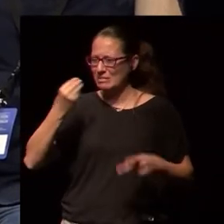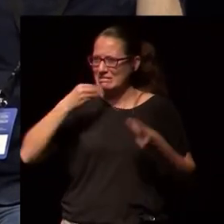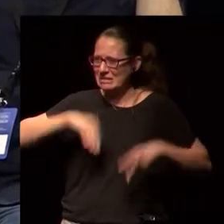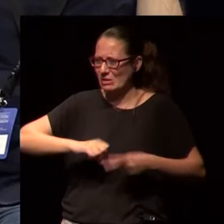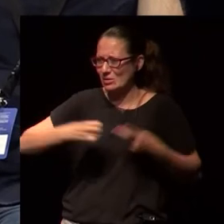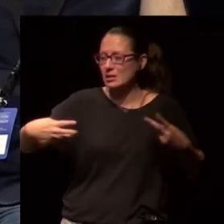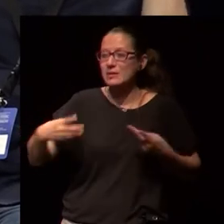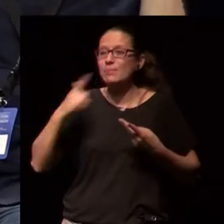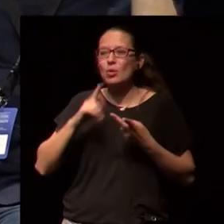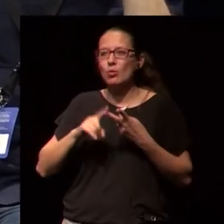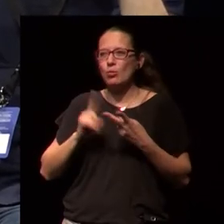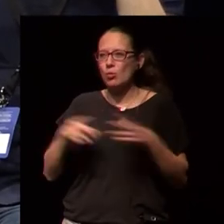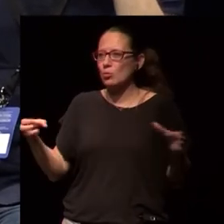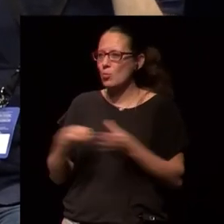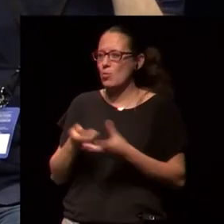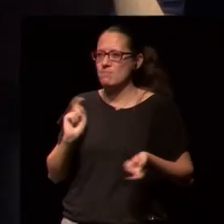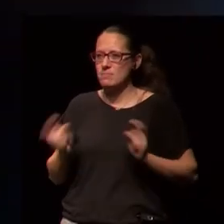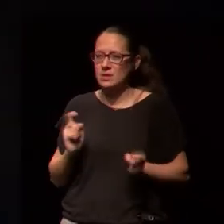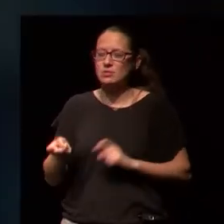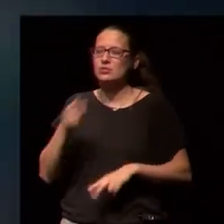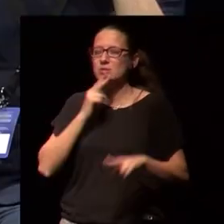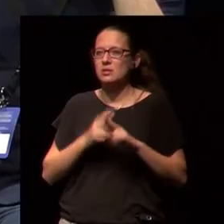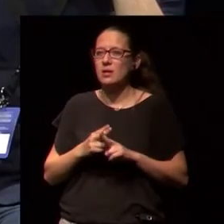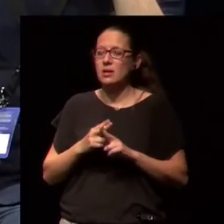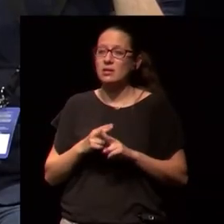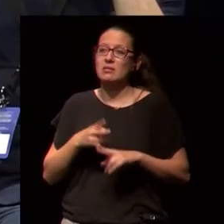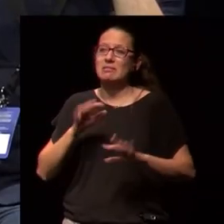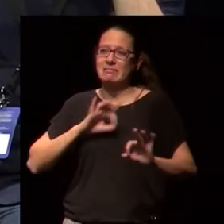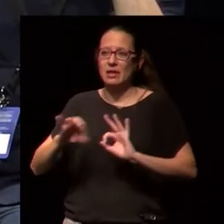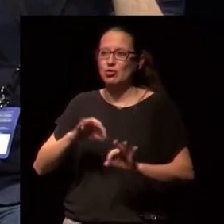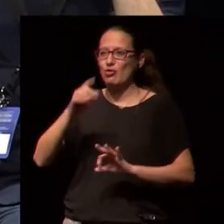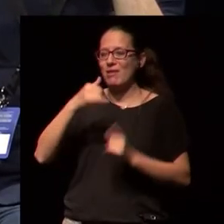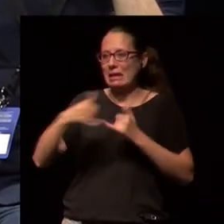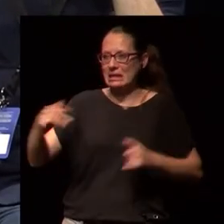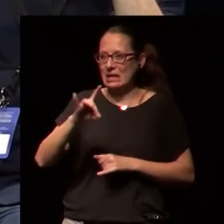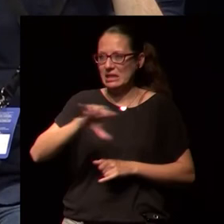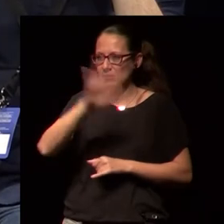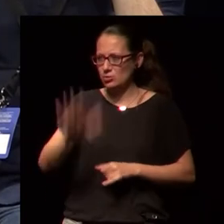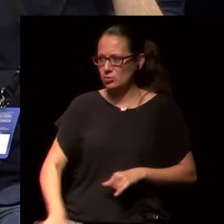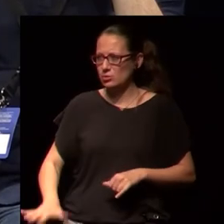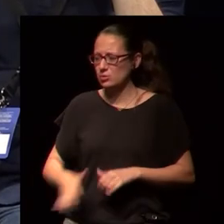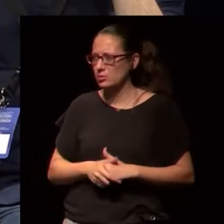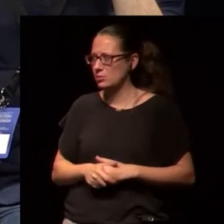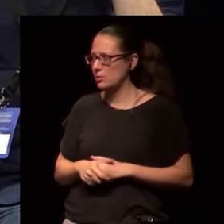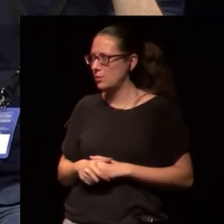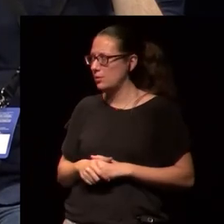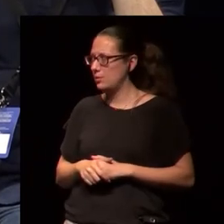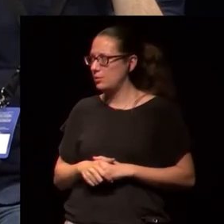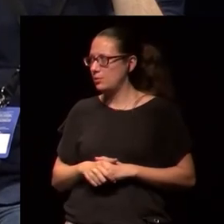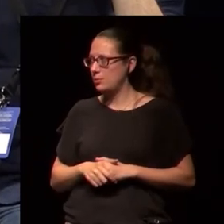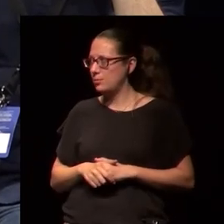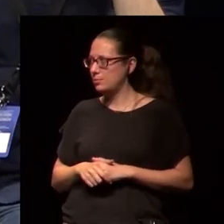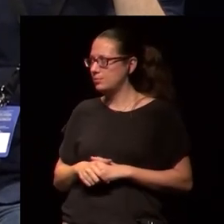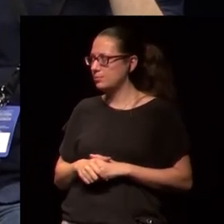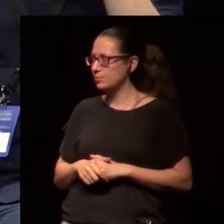grupo de México que se llama Teatro Línea de Sombra, que han trabajado en